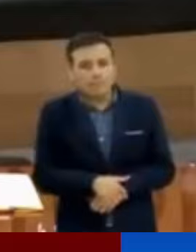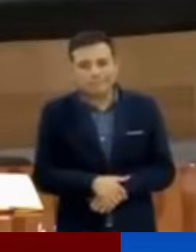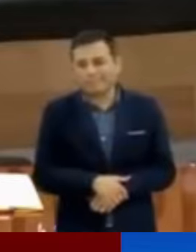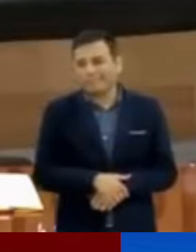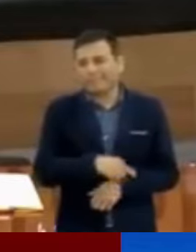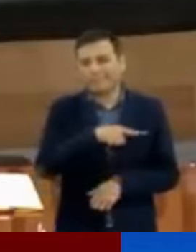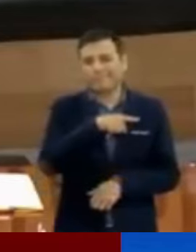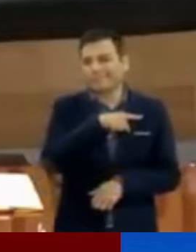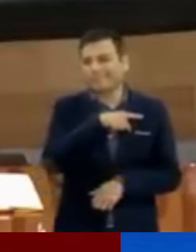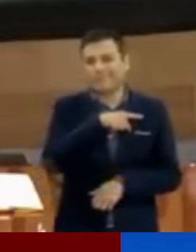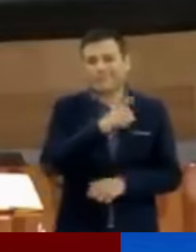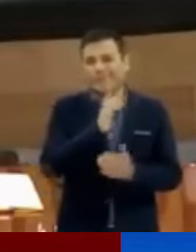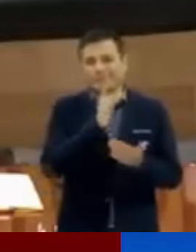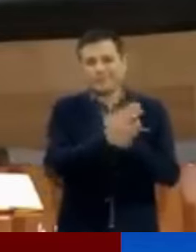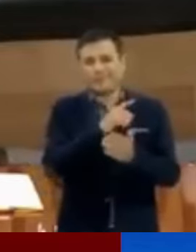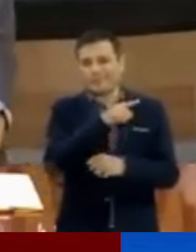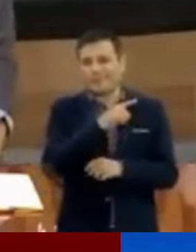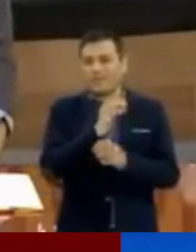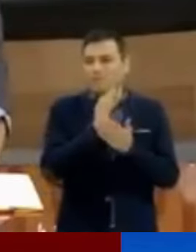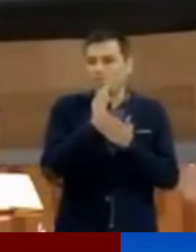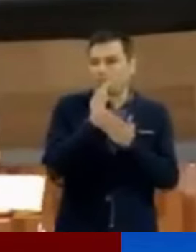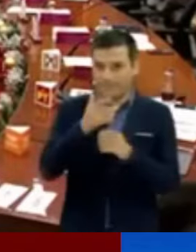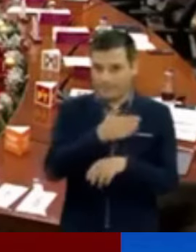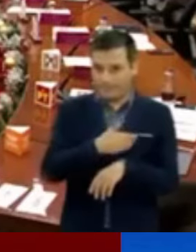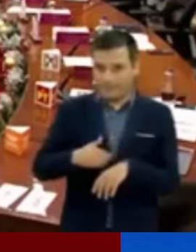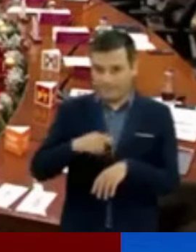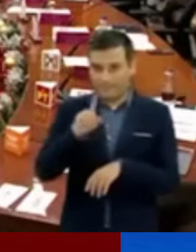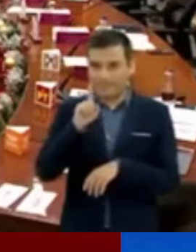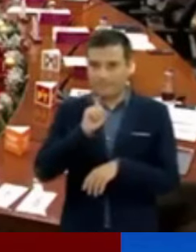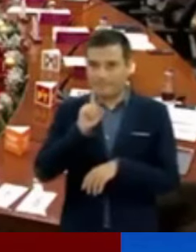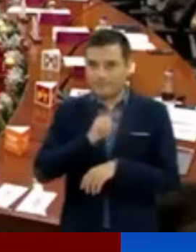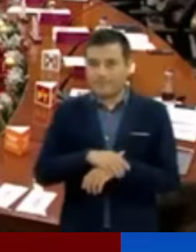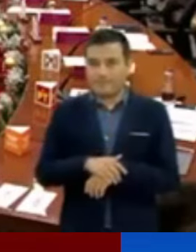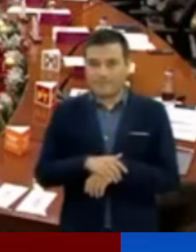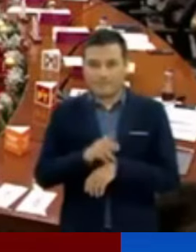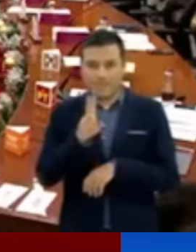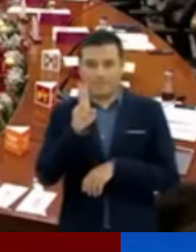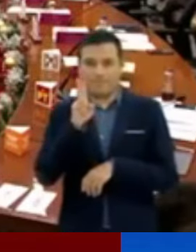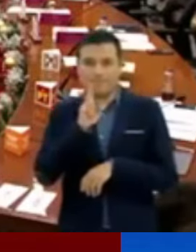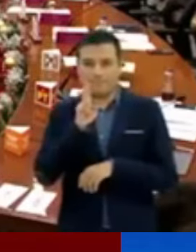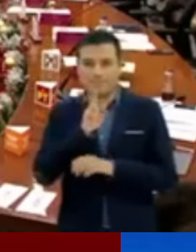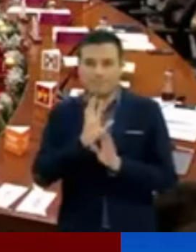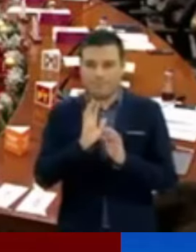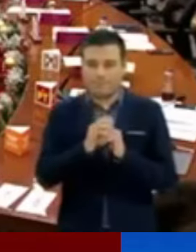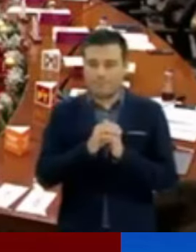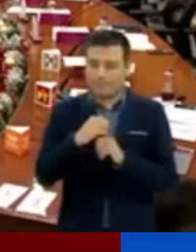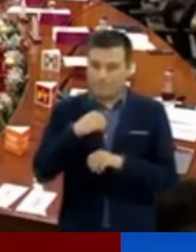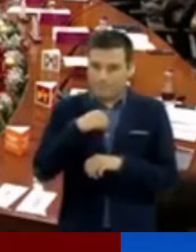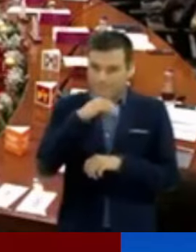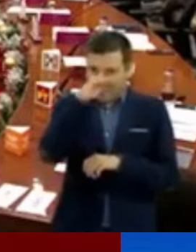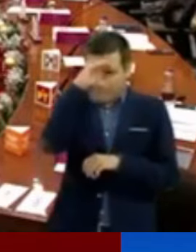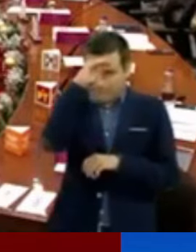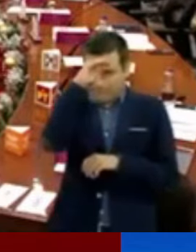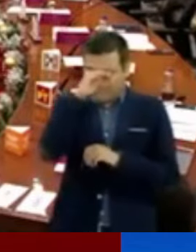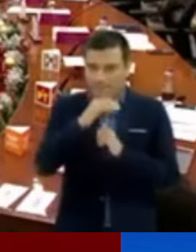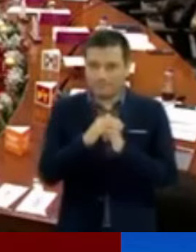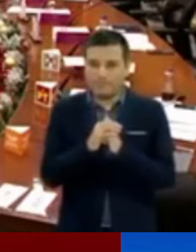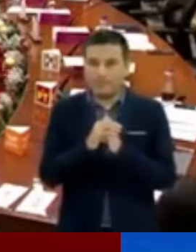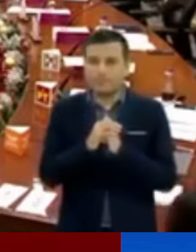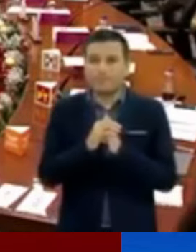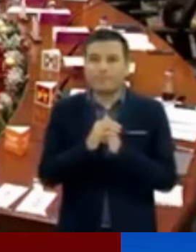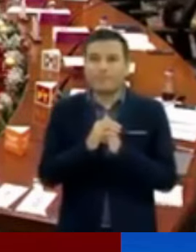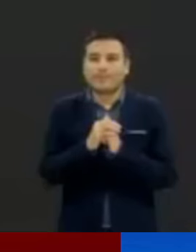es contundente la alianza de Morena con el PRI. A ver, yo creo que a la